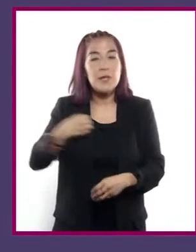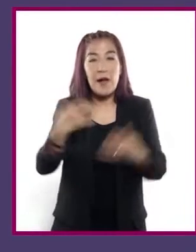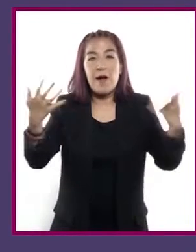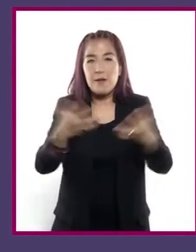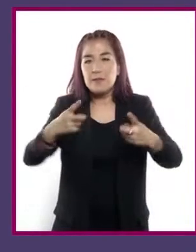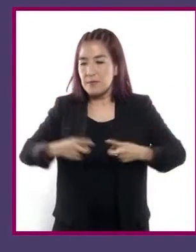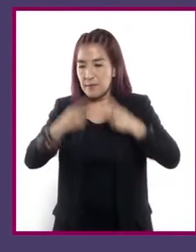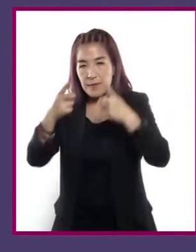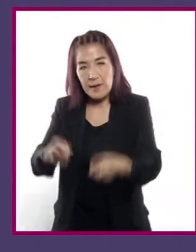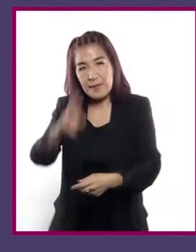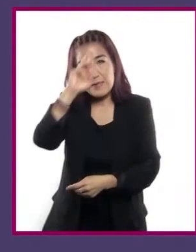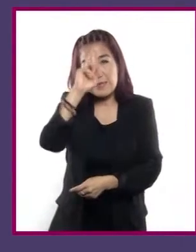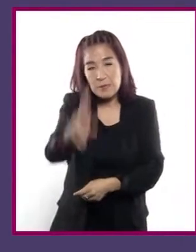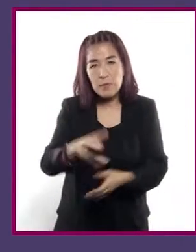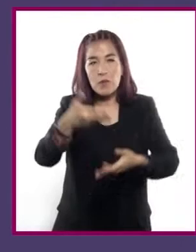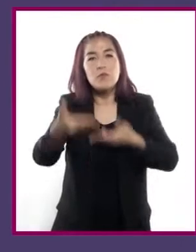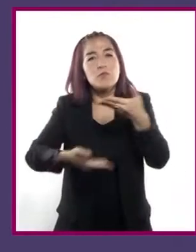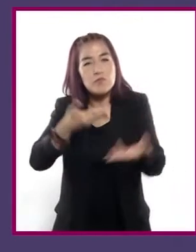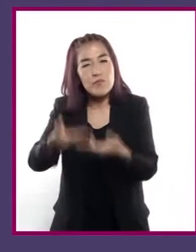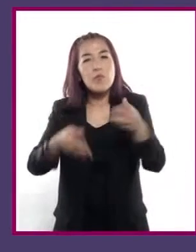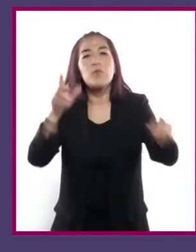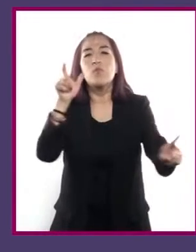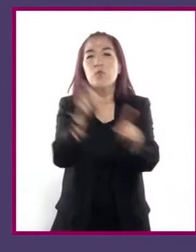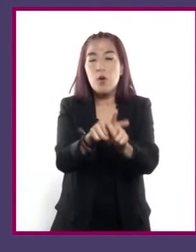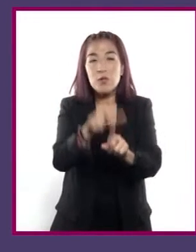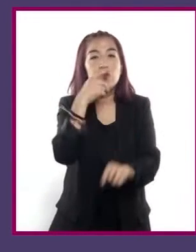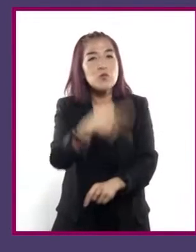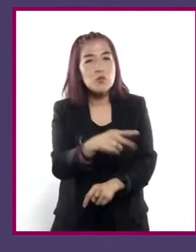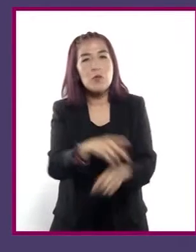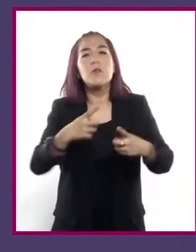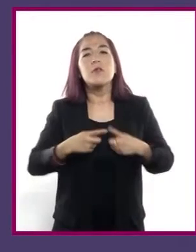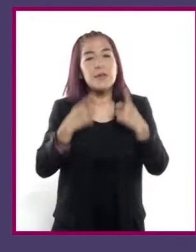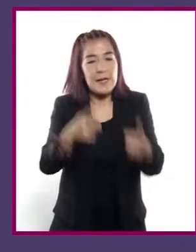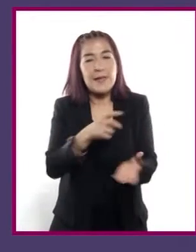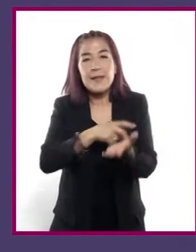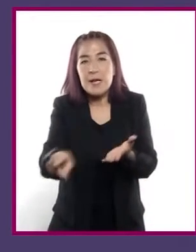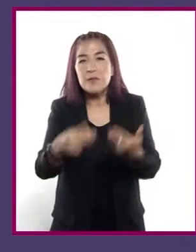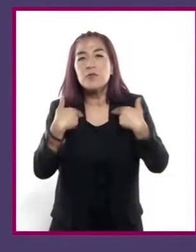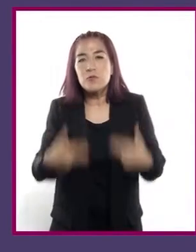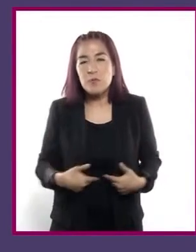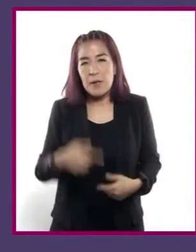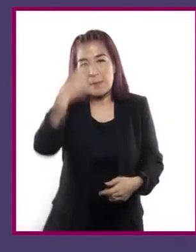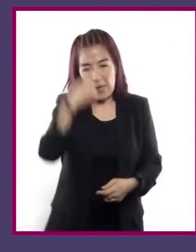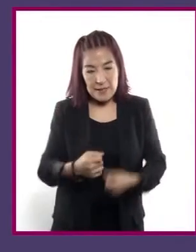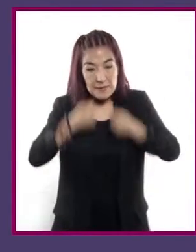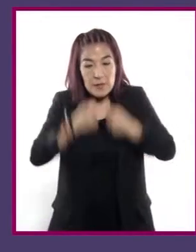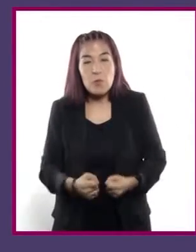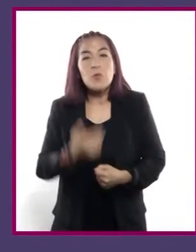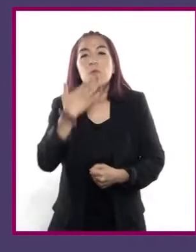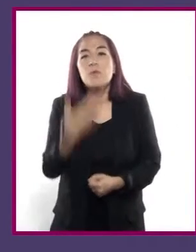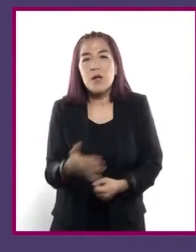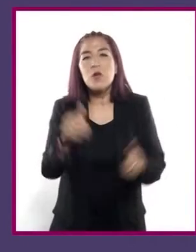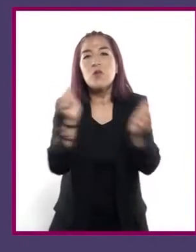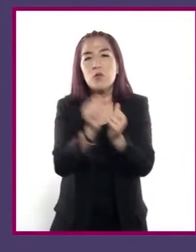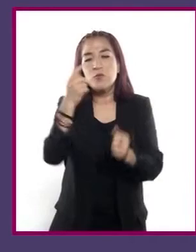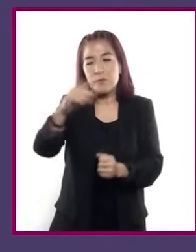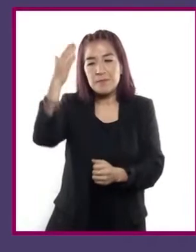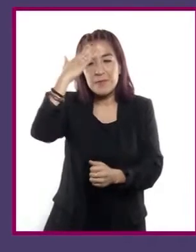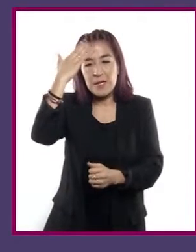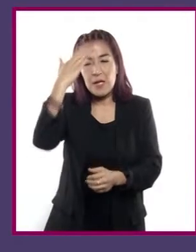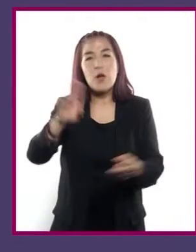promover, respetar, proteger y garantizar los derechos humanos de conformidad con los principios